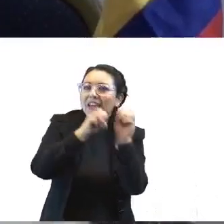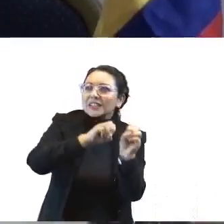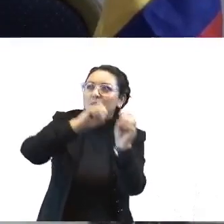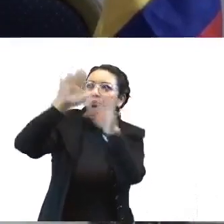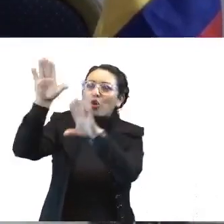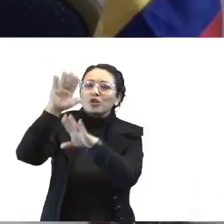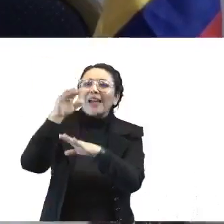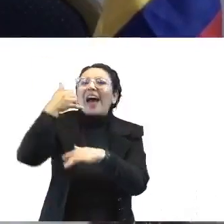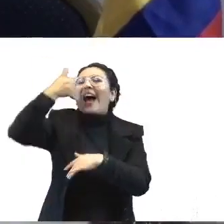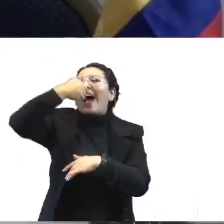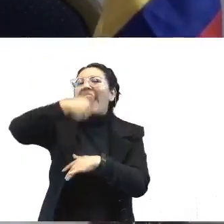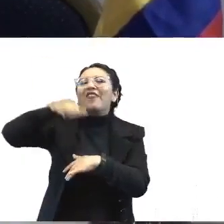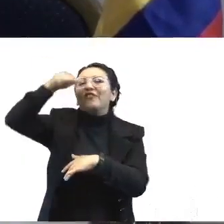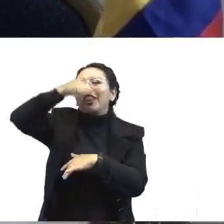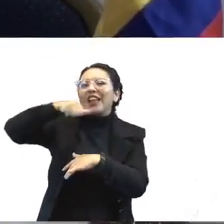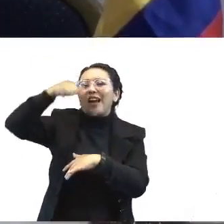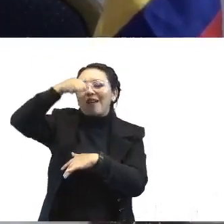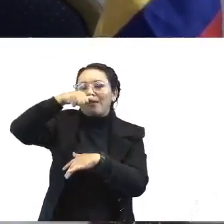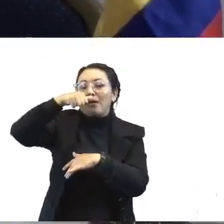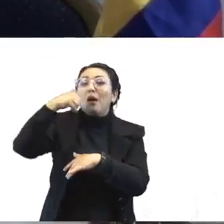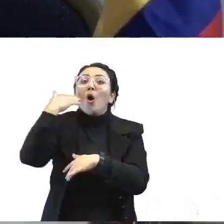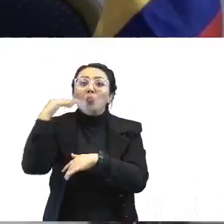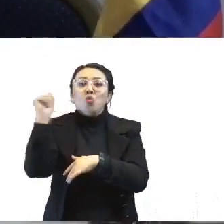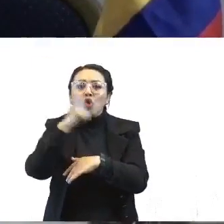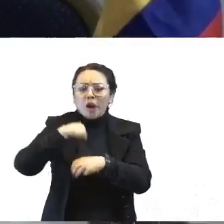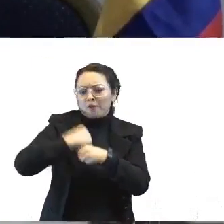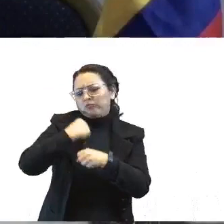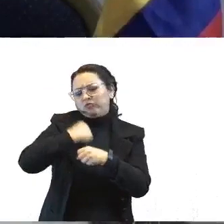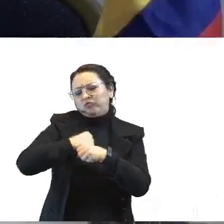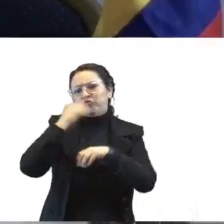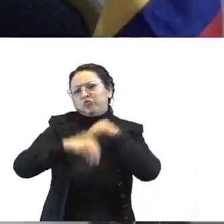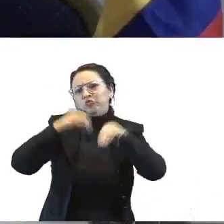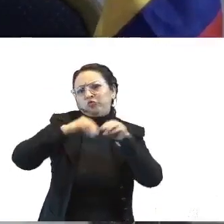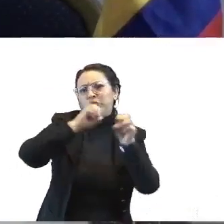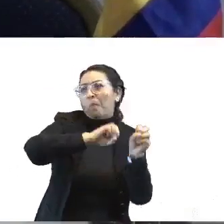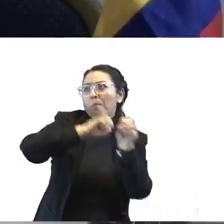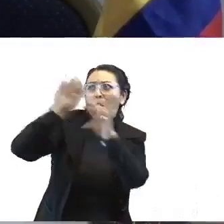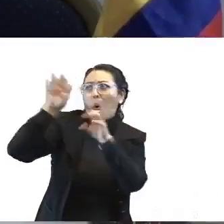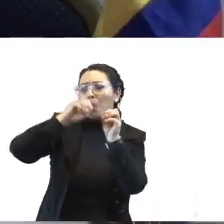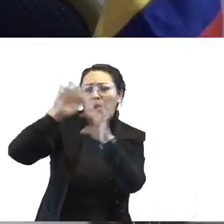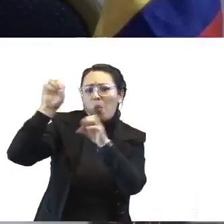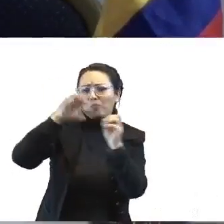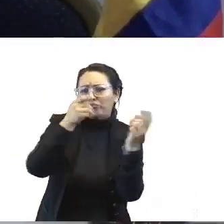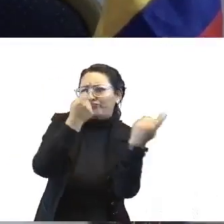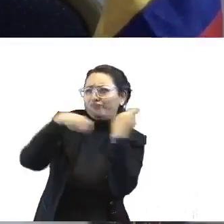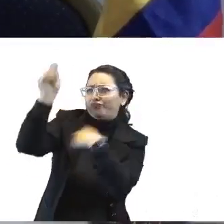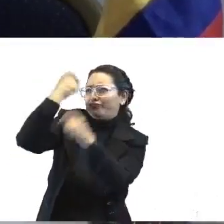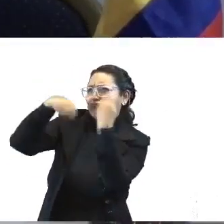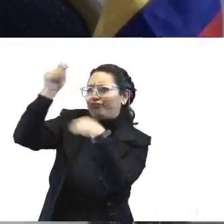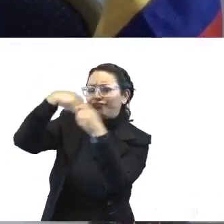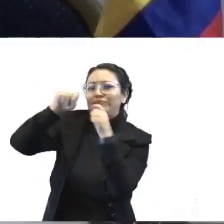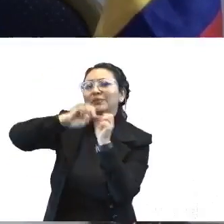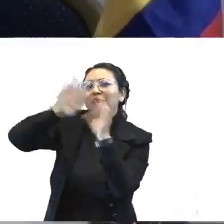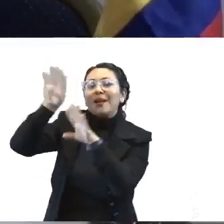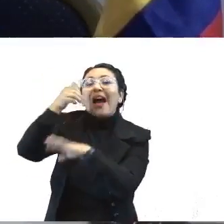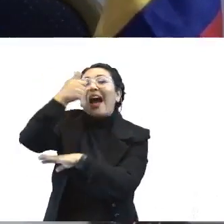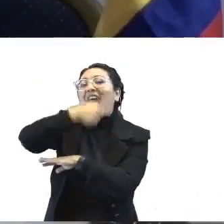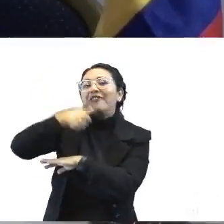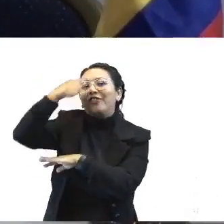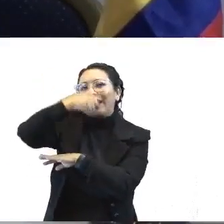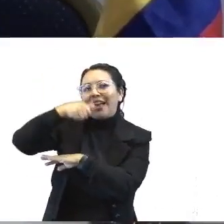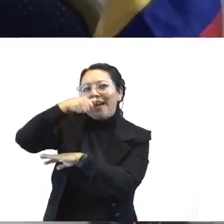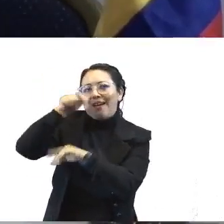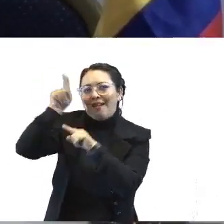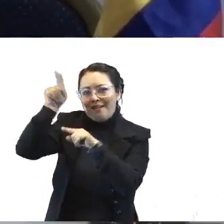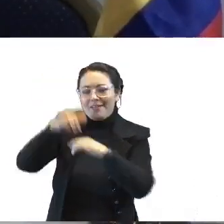las mujeres que tienen sus emprendimientos productivos, sus empresas, logren que sus